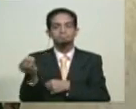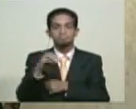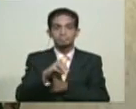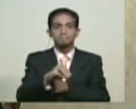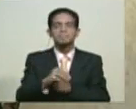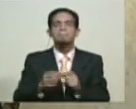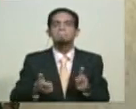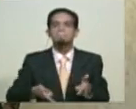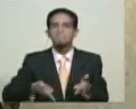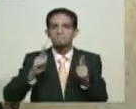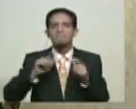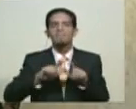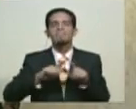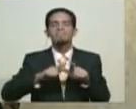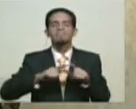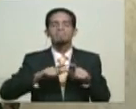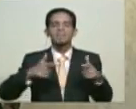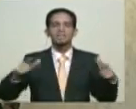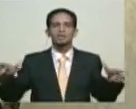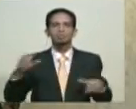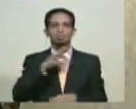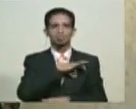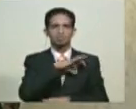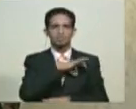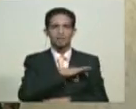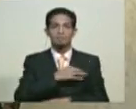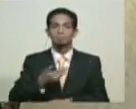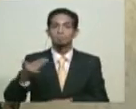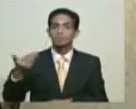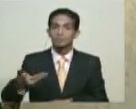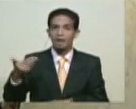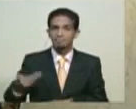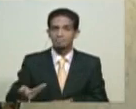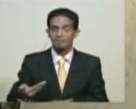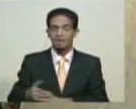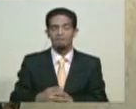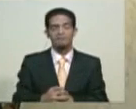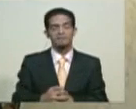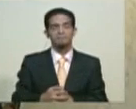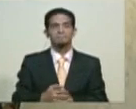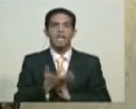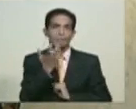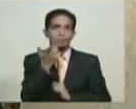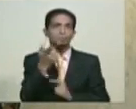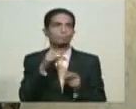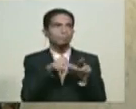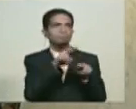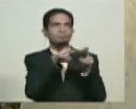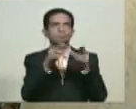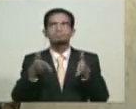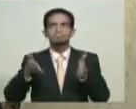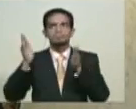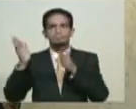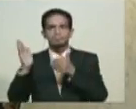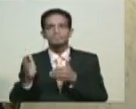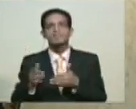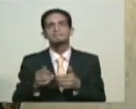un desarrollo social muy importante, un desarrollo de la infraestructura y de la economía en